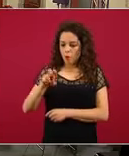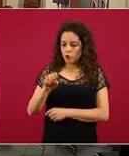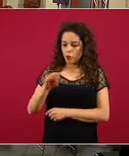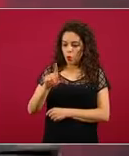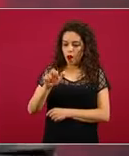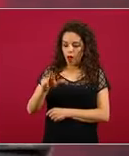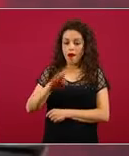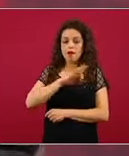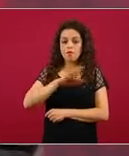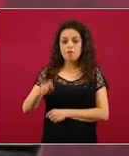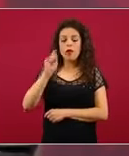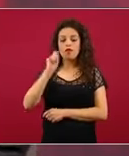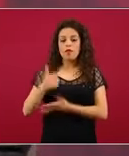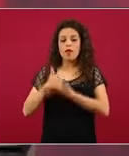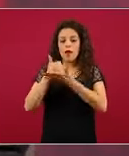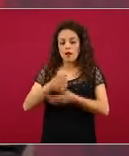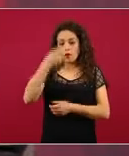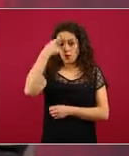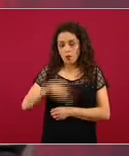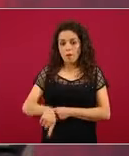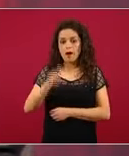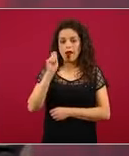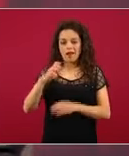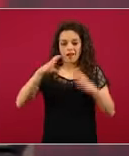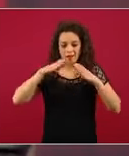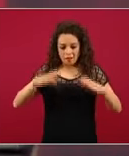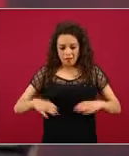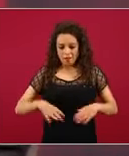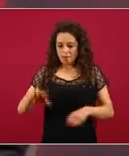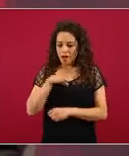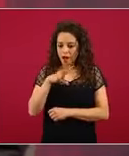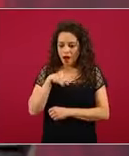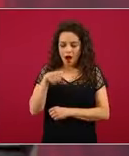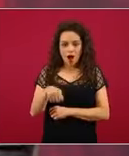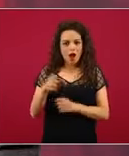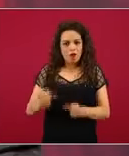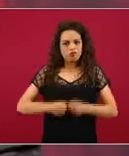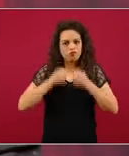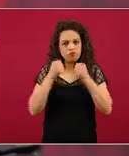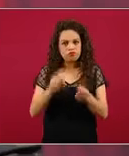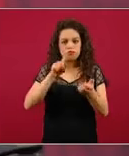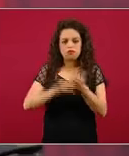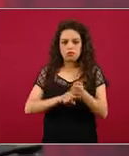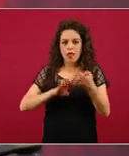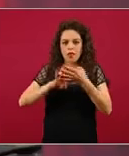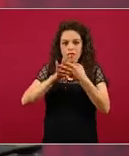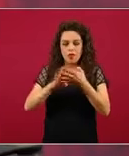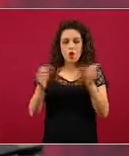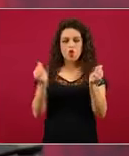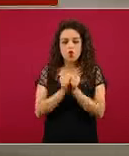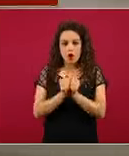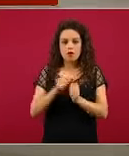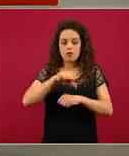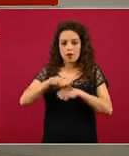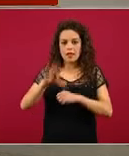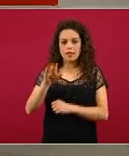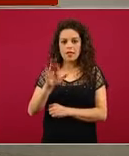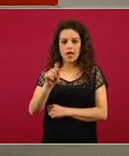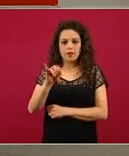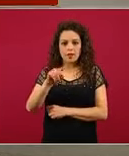resistencia física que establecen estas densas redes de tejido cicatricial.